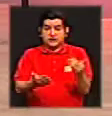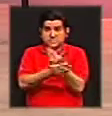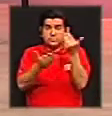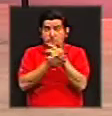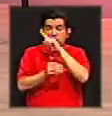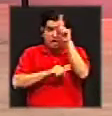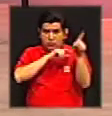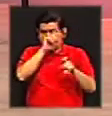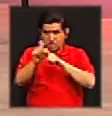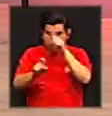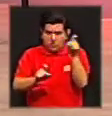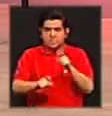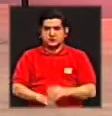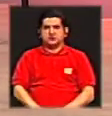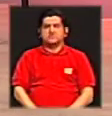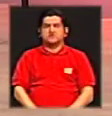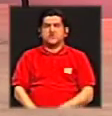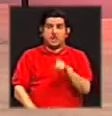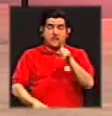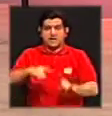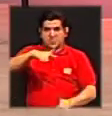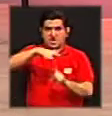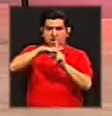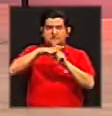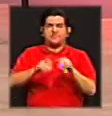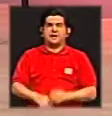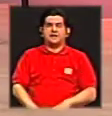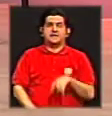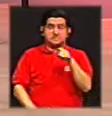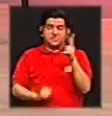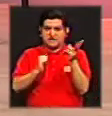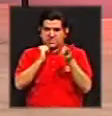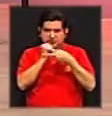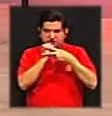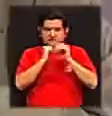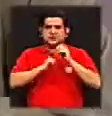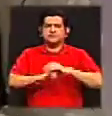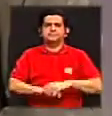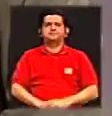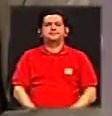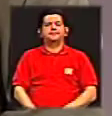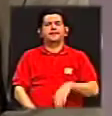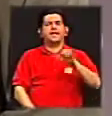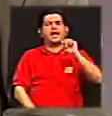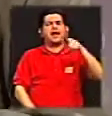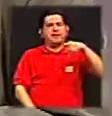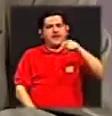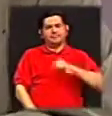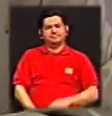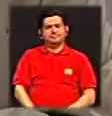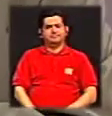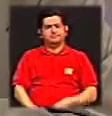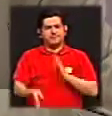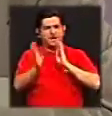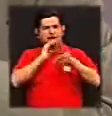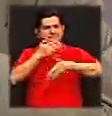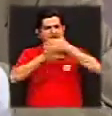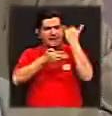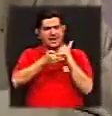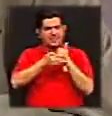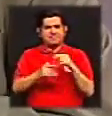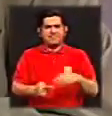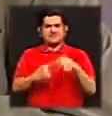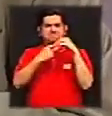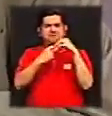encuesta que sale publicada en esta edición. Adrián, estábamos conversando acerca de los